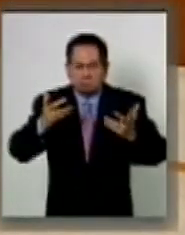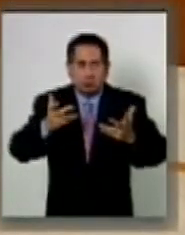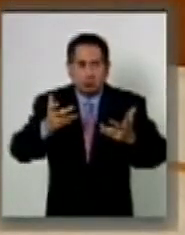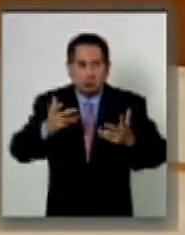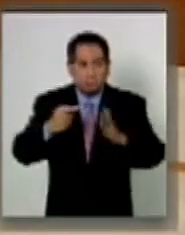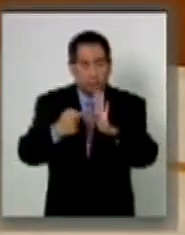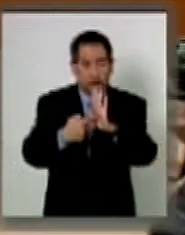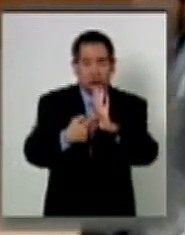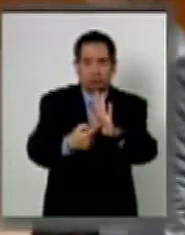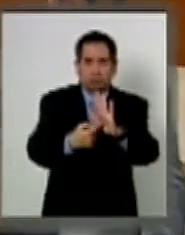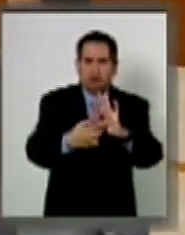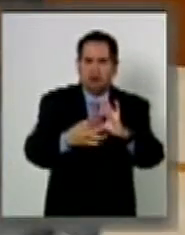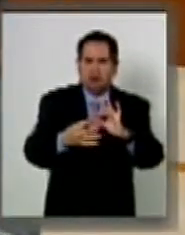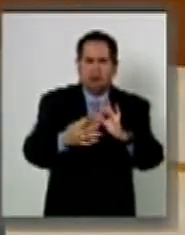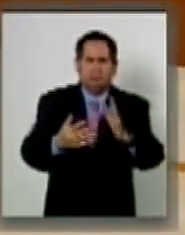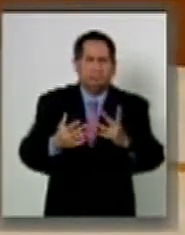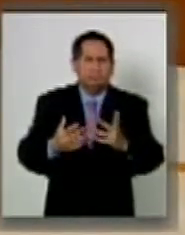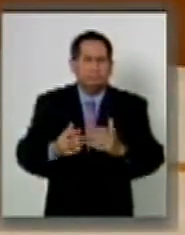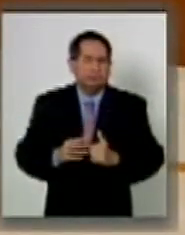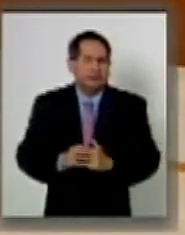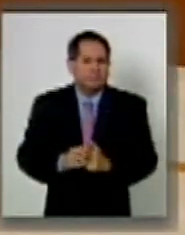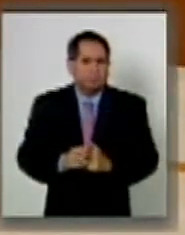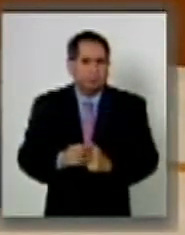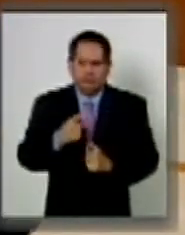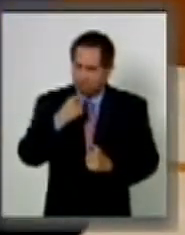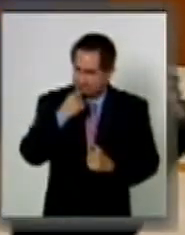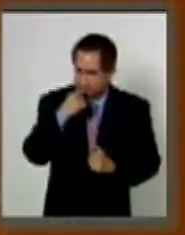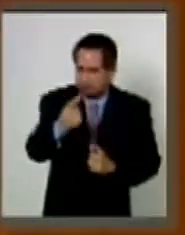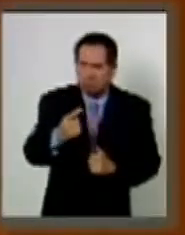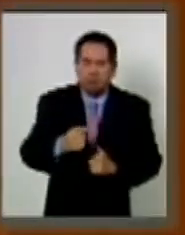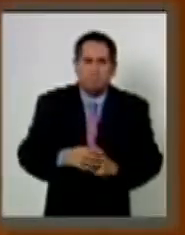se las muestro y les digo,